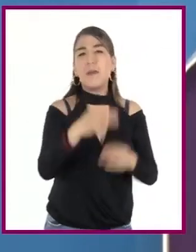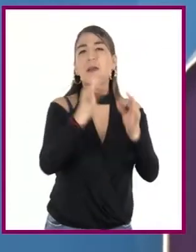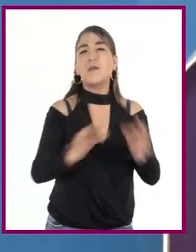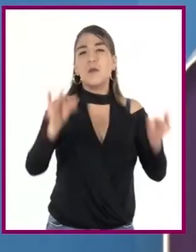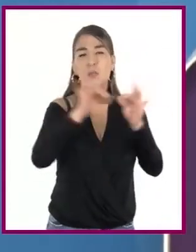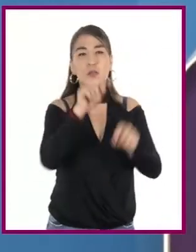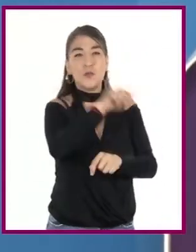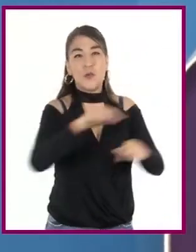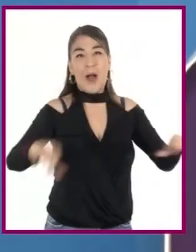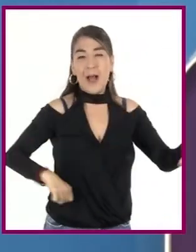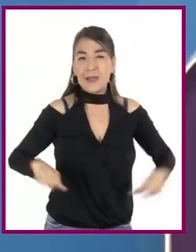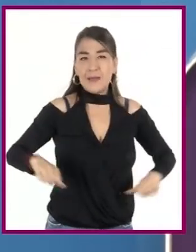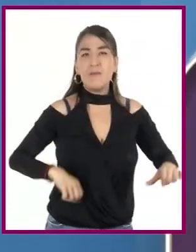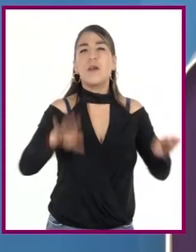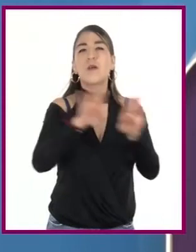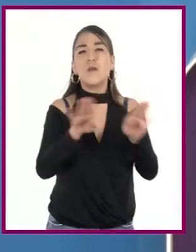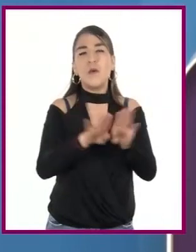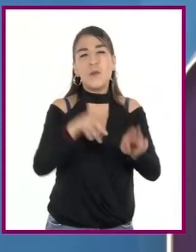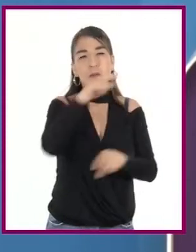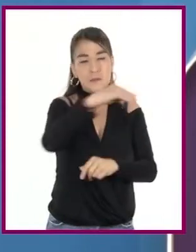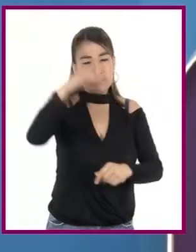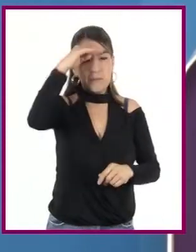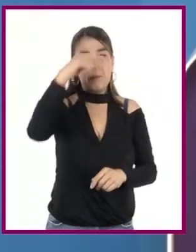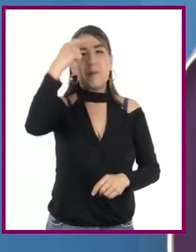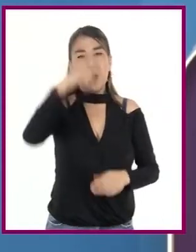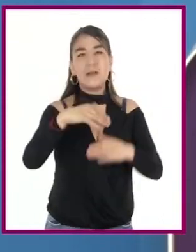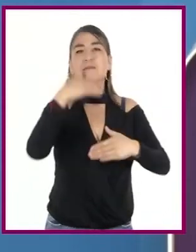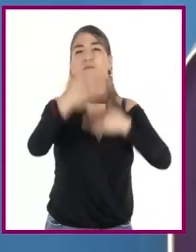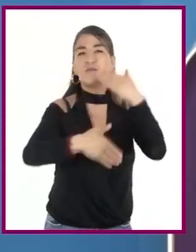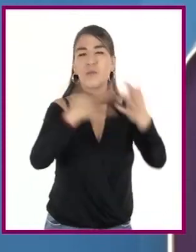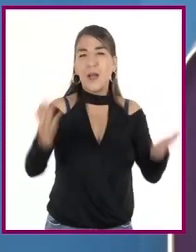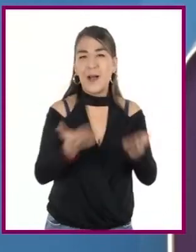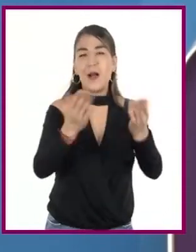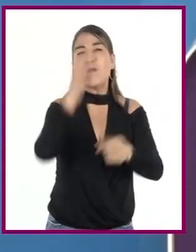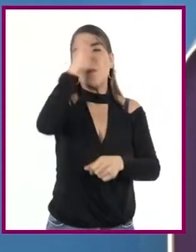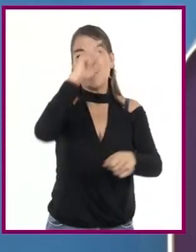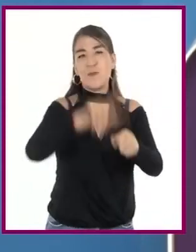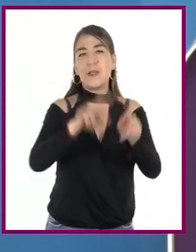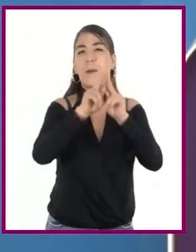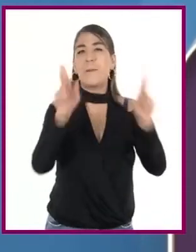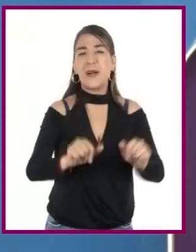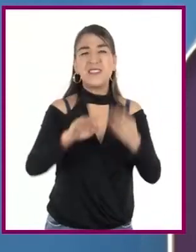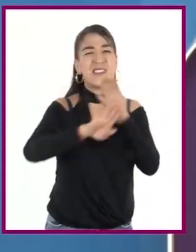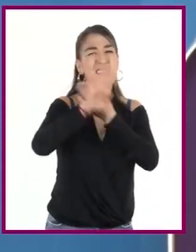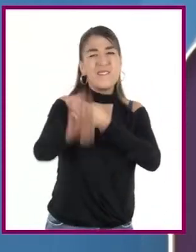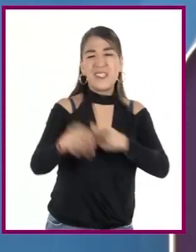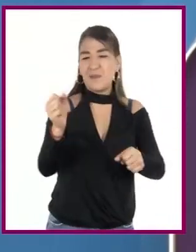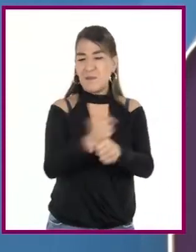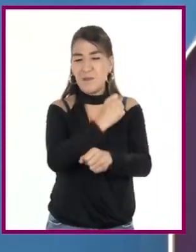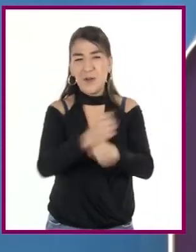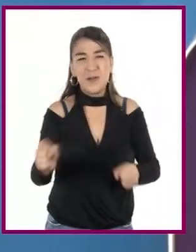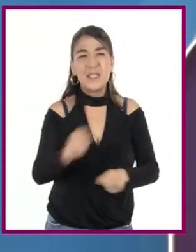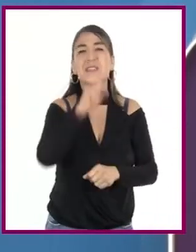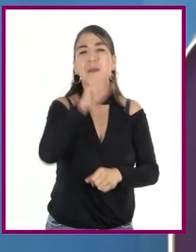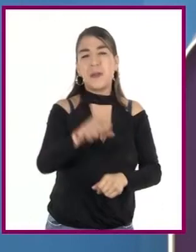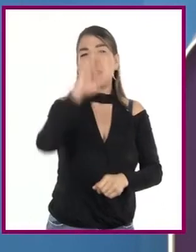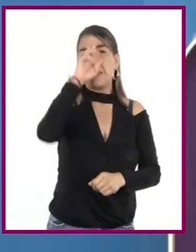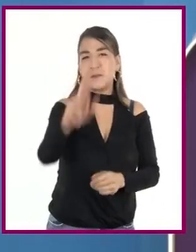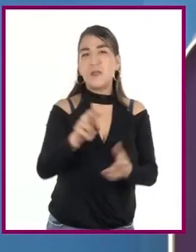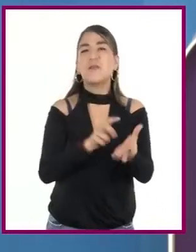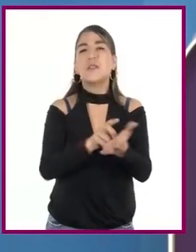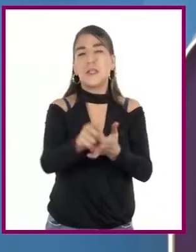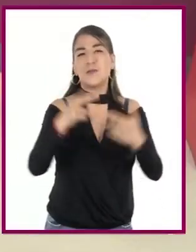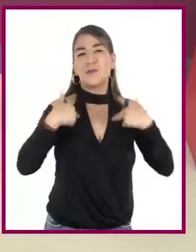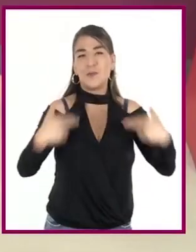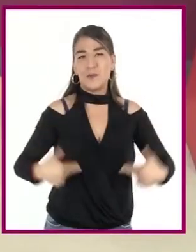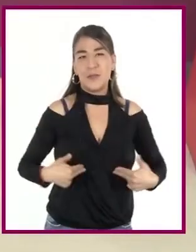sus acciones propiciaron la construcción de una cultura de paz, evitando la violencia y respetando los derechos